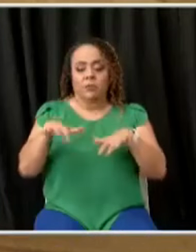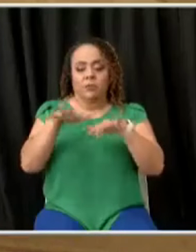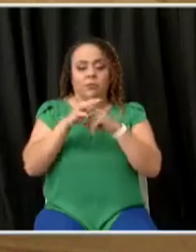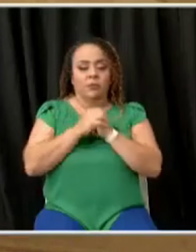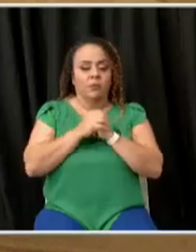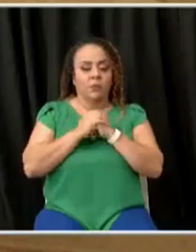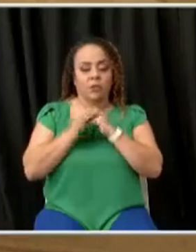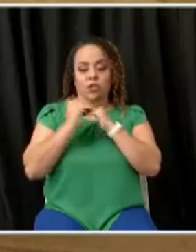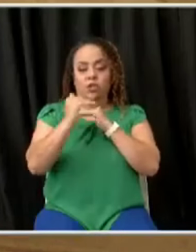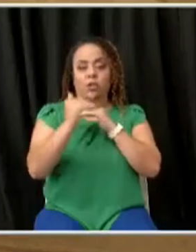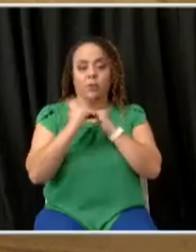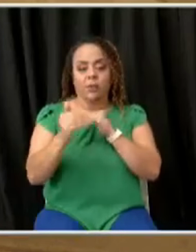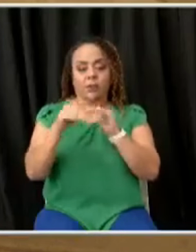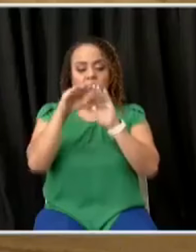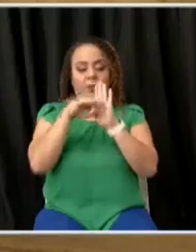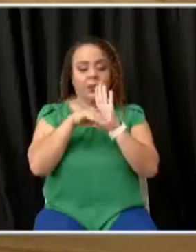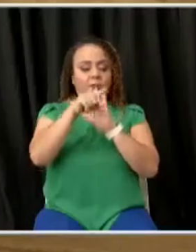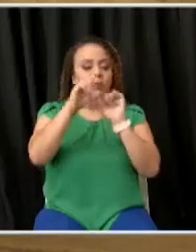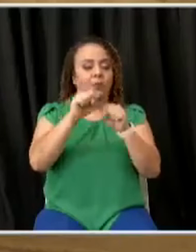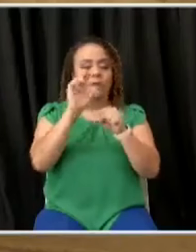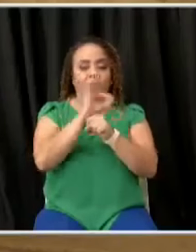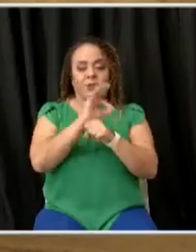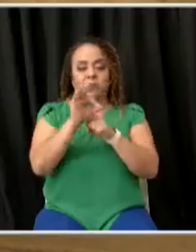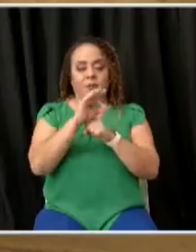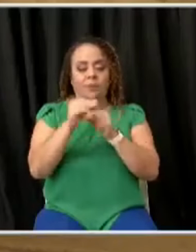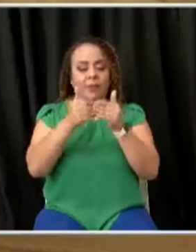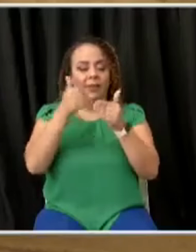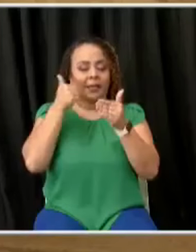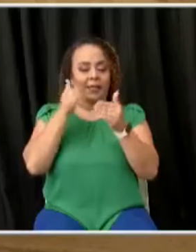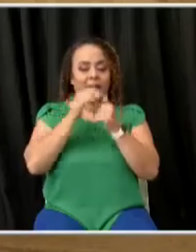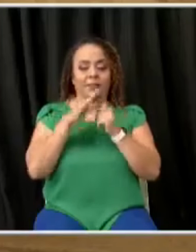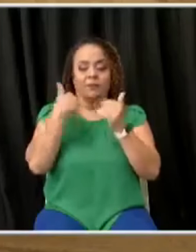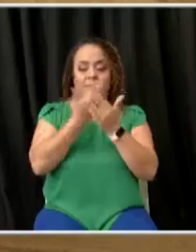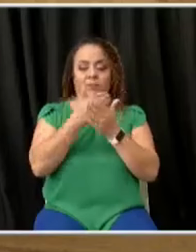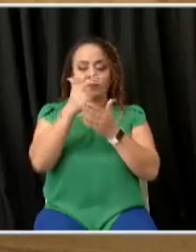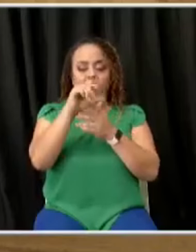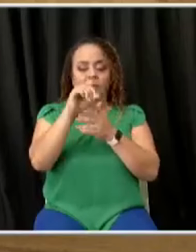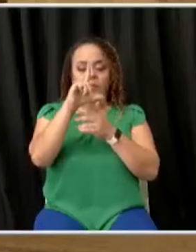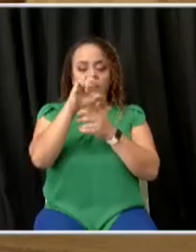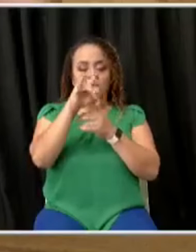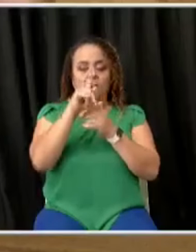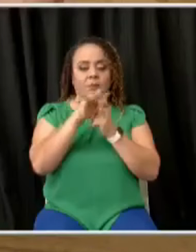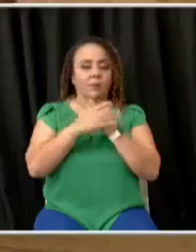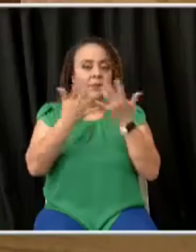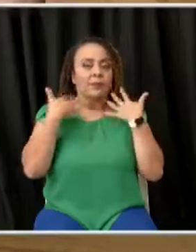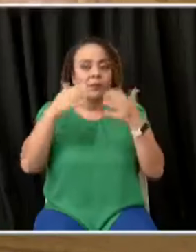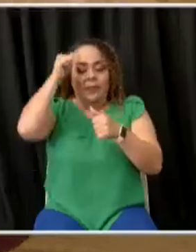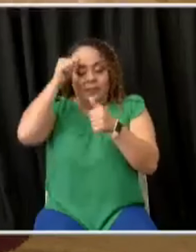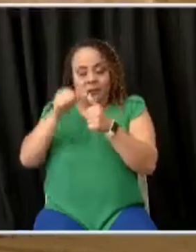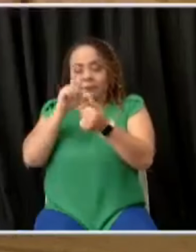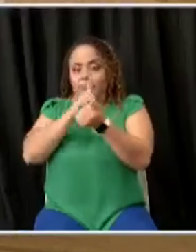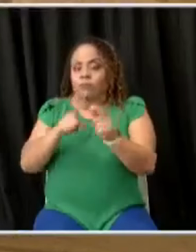sombra, son medidas que a usted le pueden funcionar antes de llegar al golpe de calor. Recordemos que el doctor ha sido también enfático